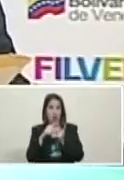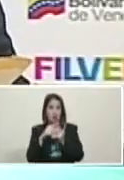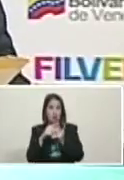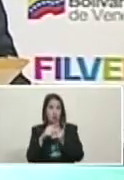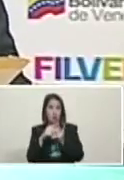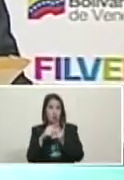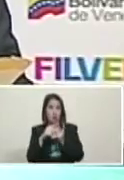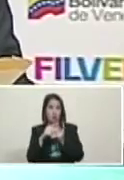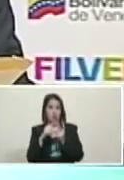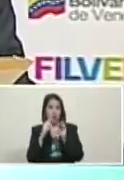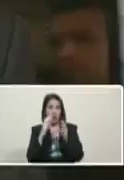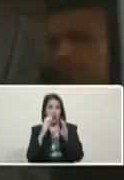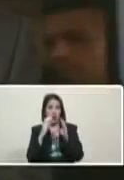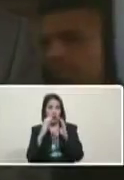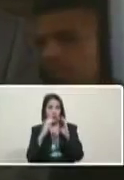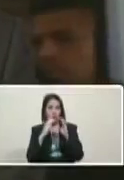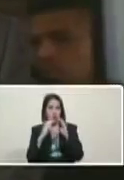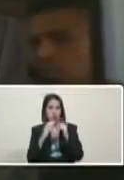comunicador.